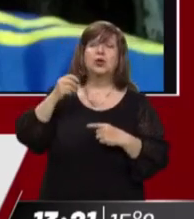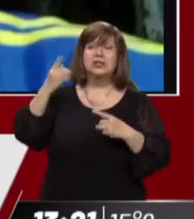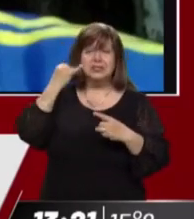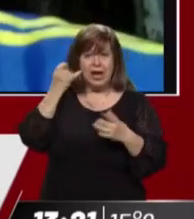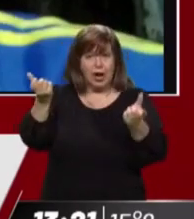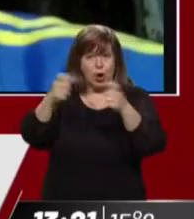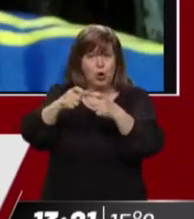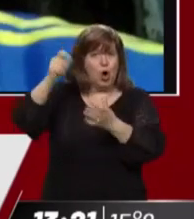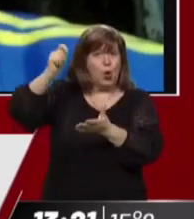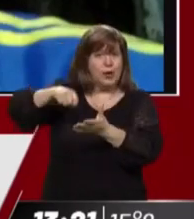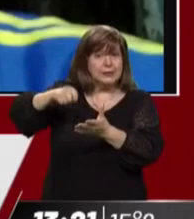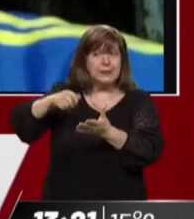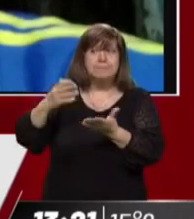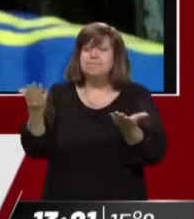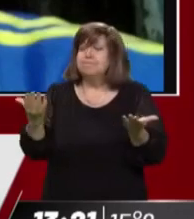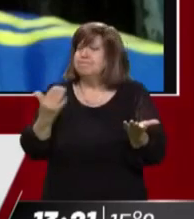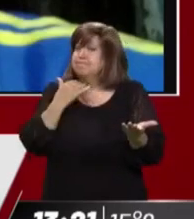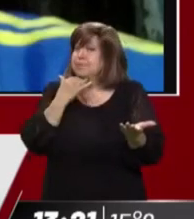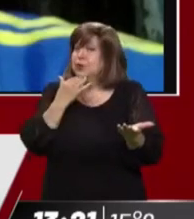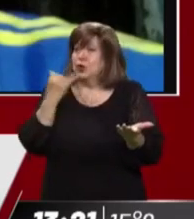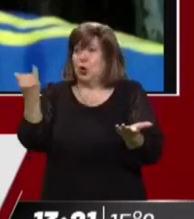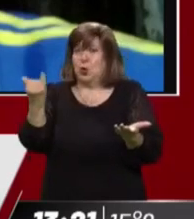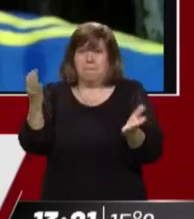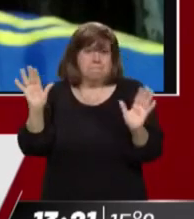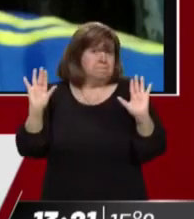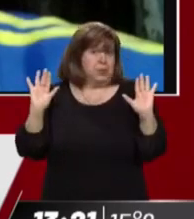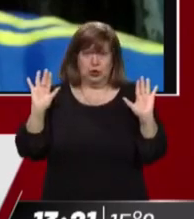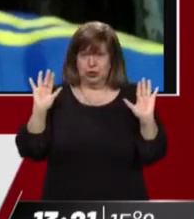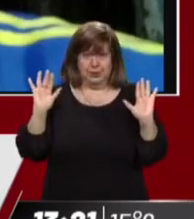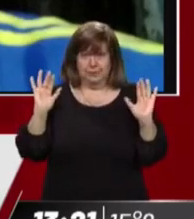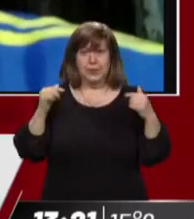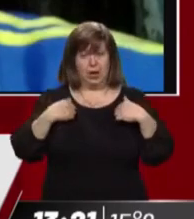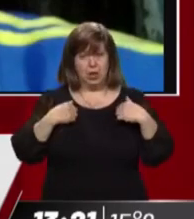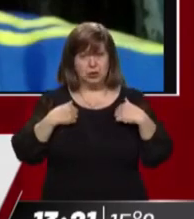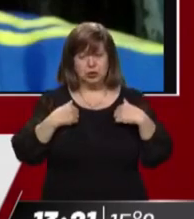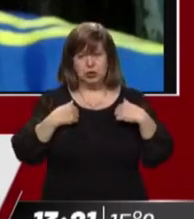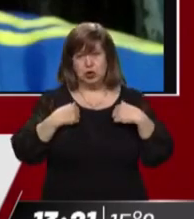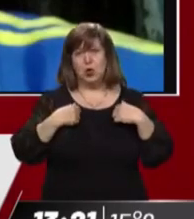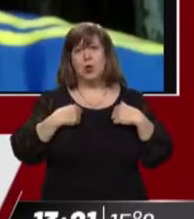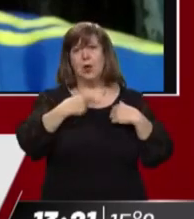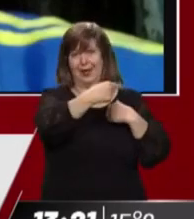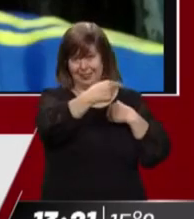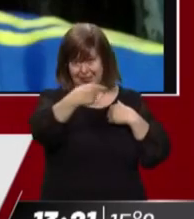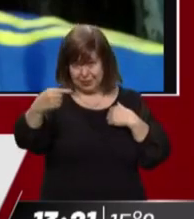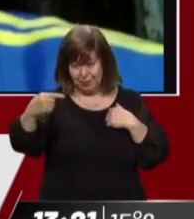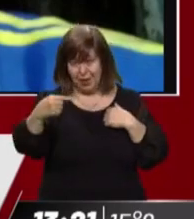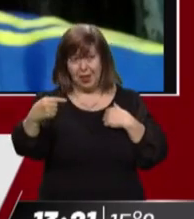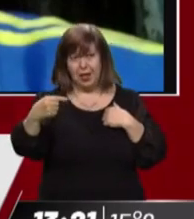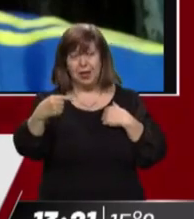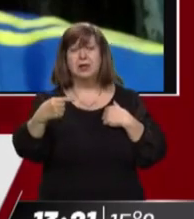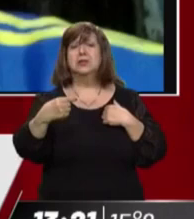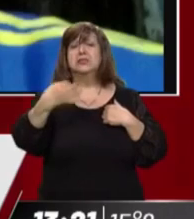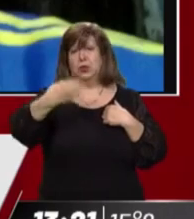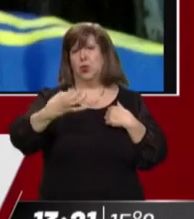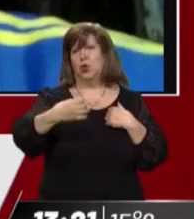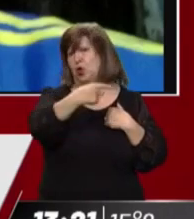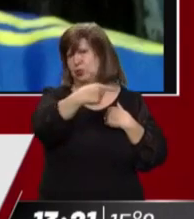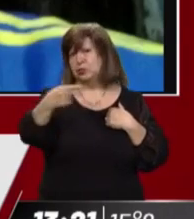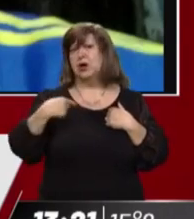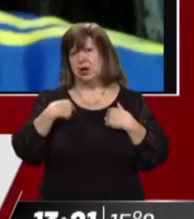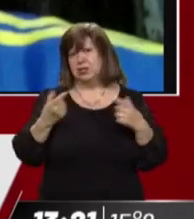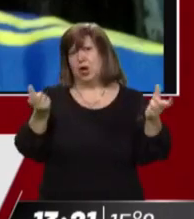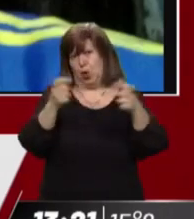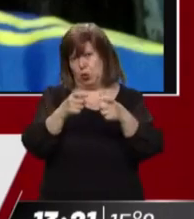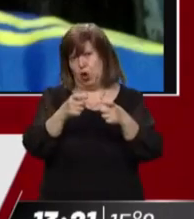procurador bueno no lo sé si se van a reunir nosotros vamos a hacer esta semana con seguridad una